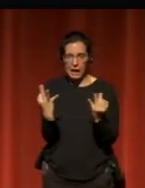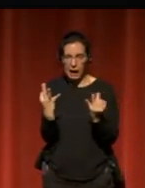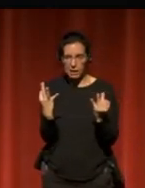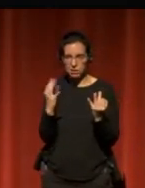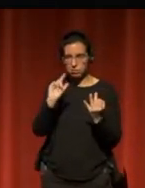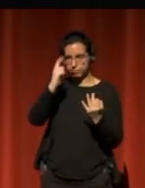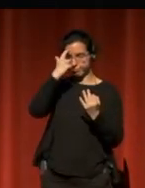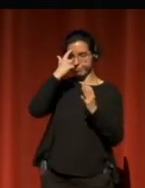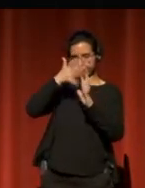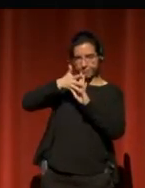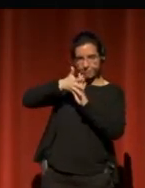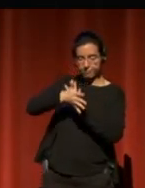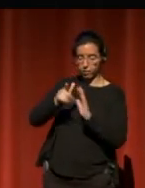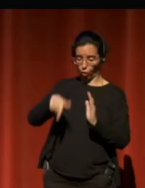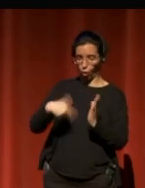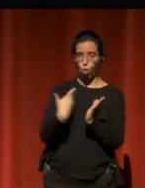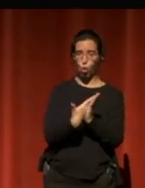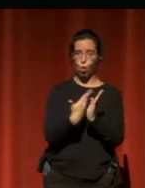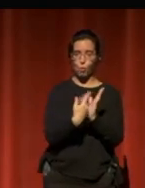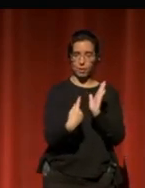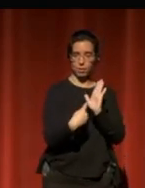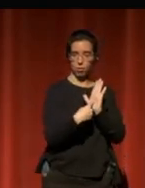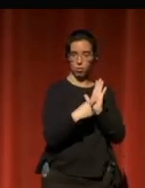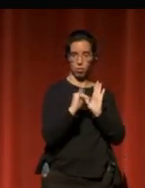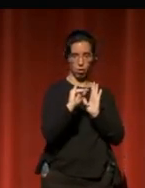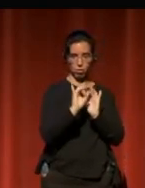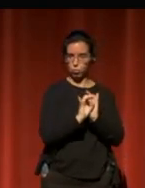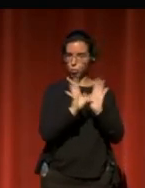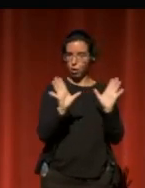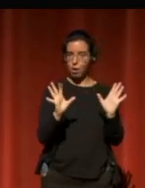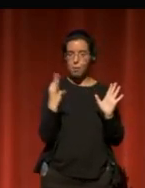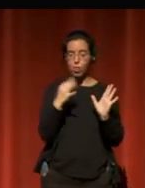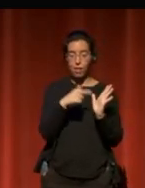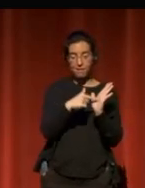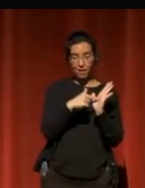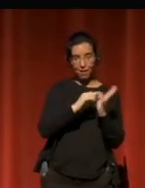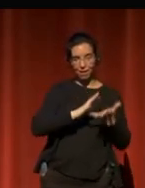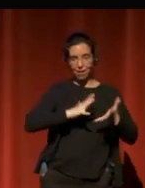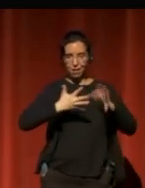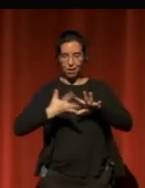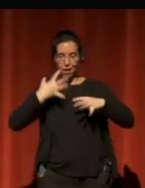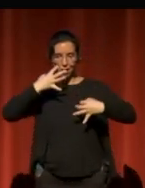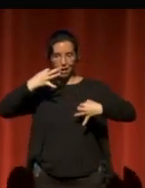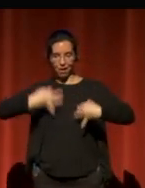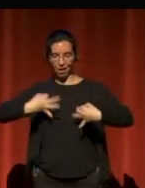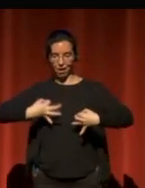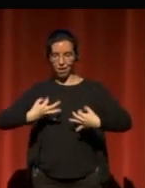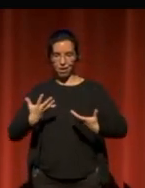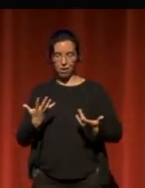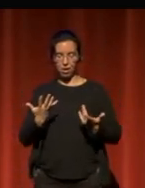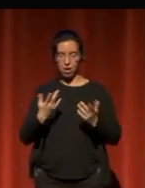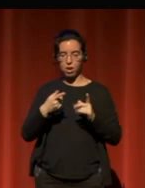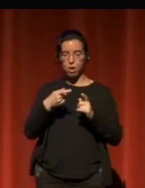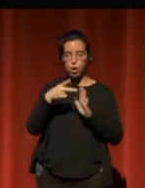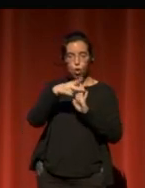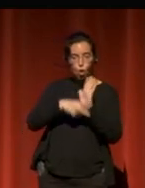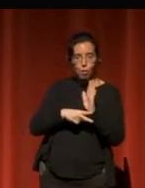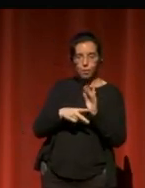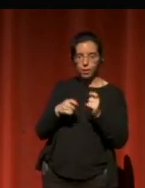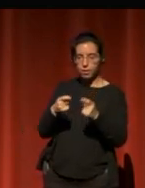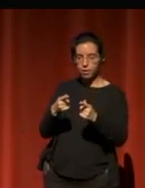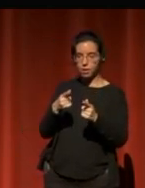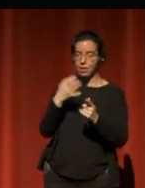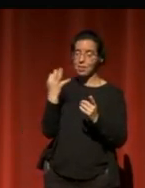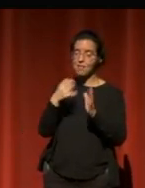este documento lo tenemos. Pero vamos, tenemos que convertir todo esto en instrumentos normativos, tenemos que revisar esa